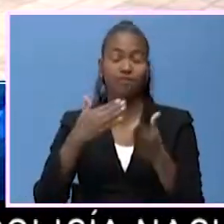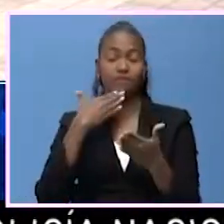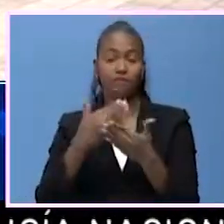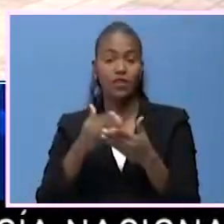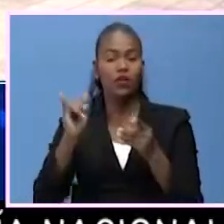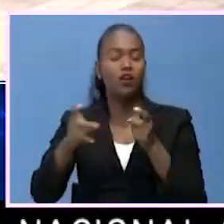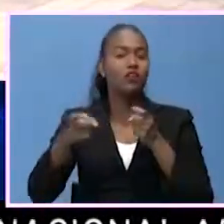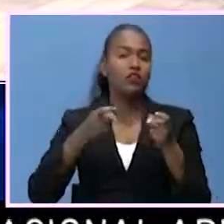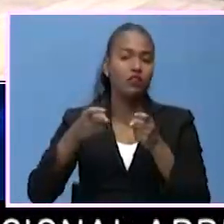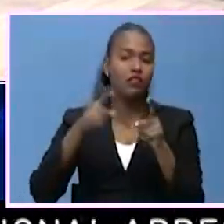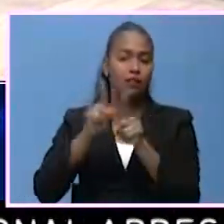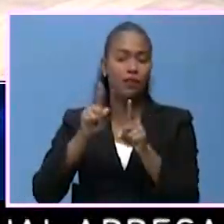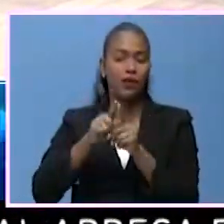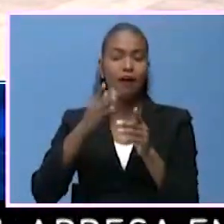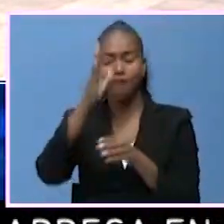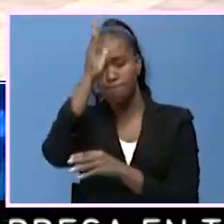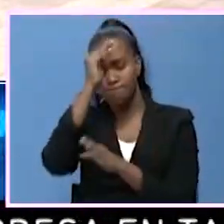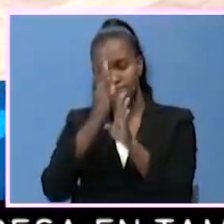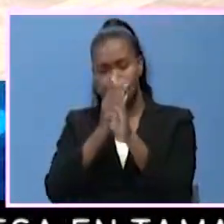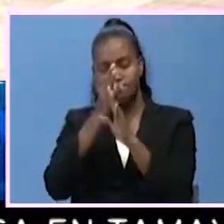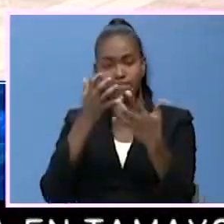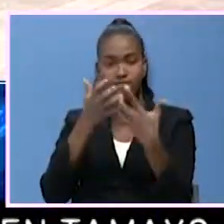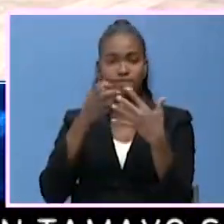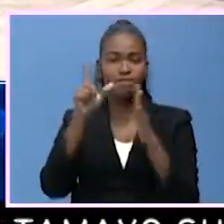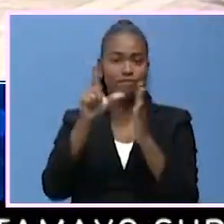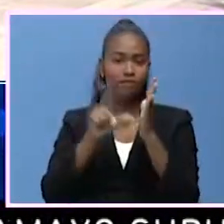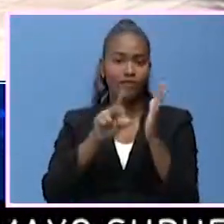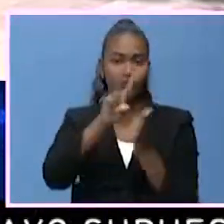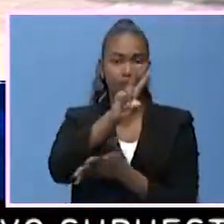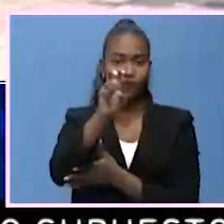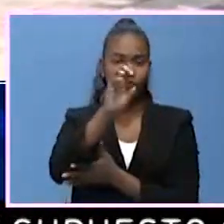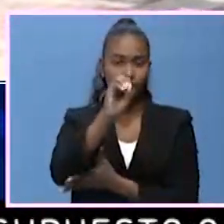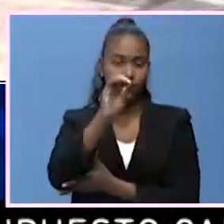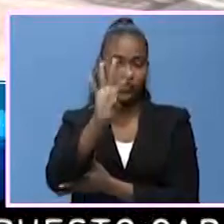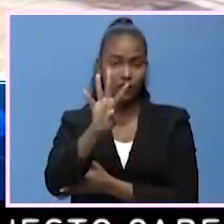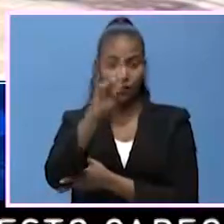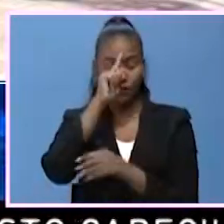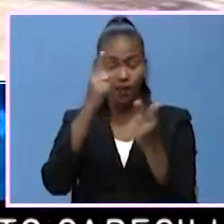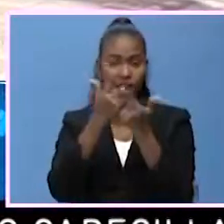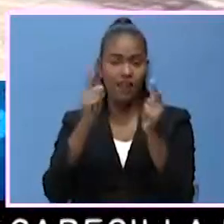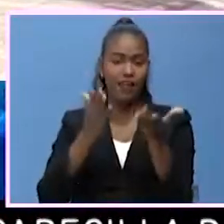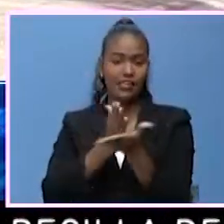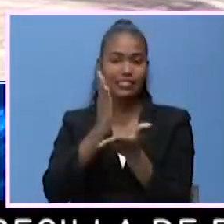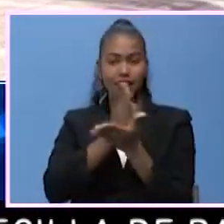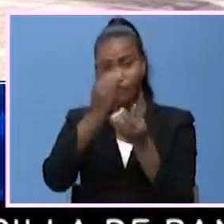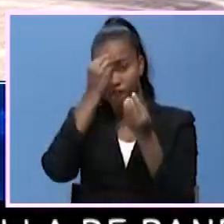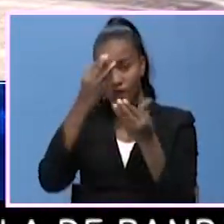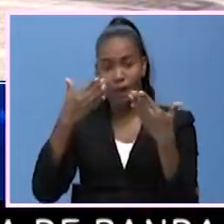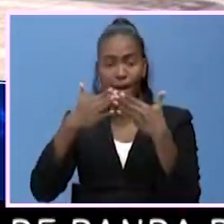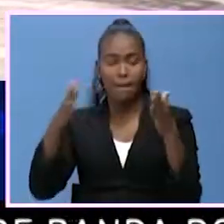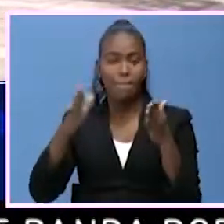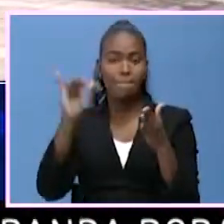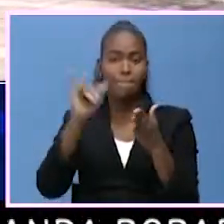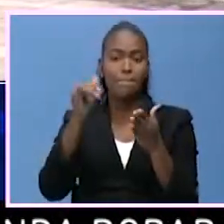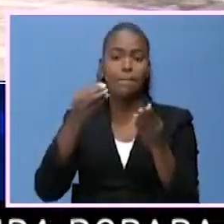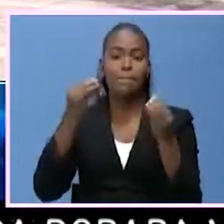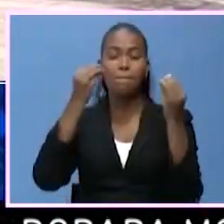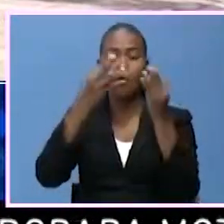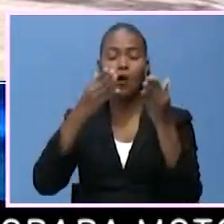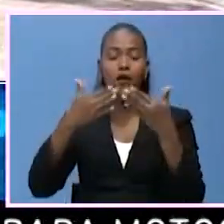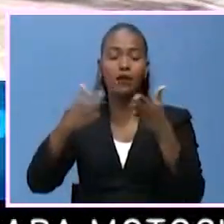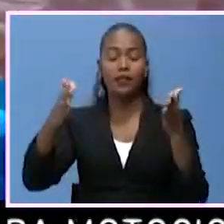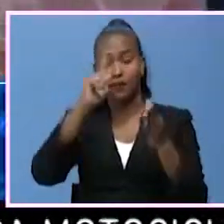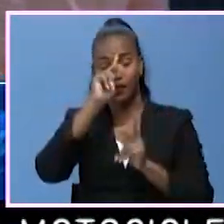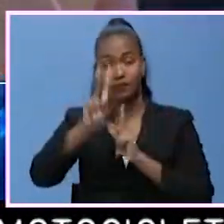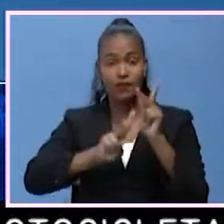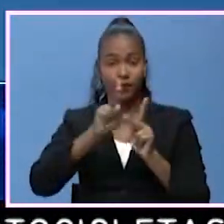en la gestión y el fiel cumplimiento a la Ley 200/04 sobre libre acceso a la información pública y los datos abiertos a la